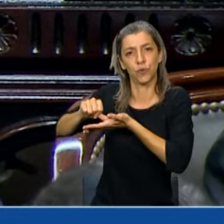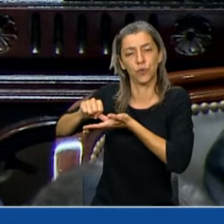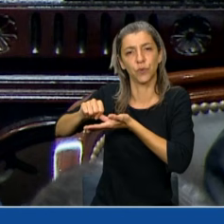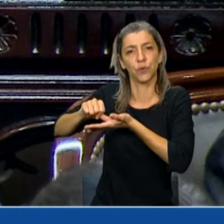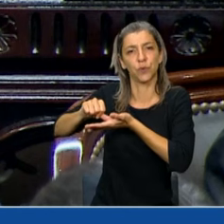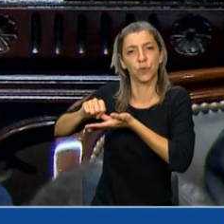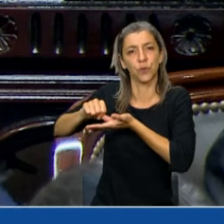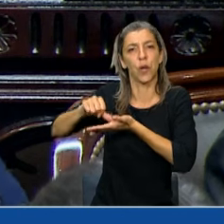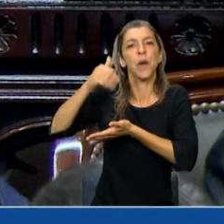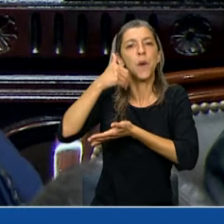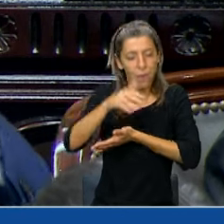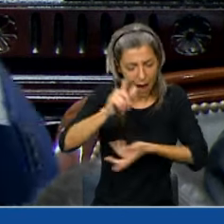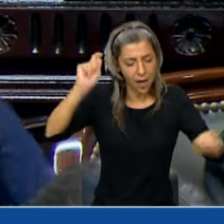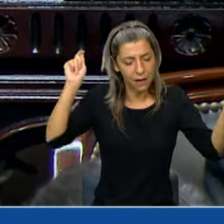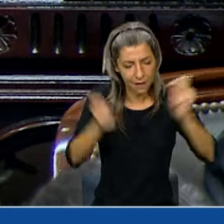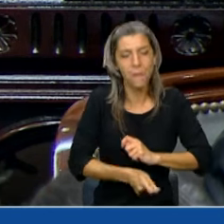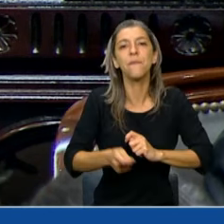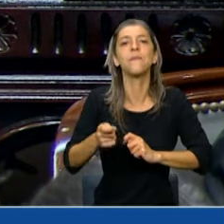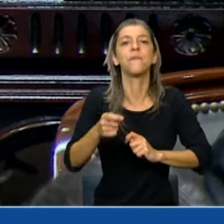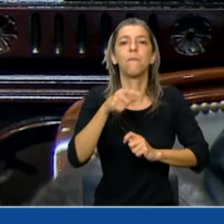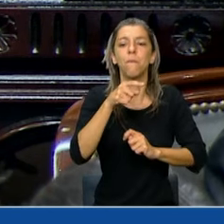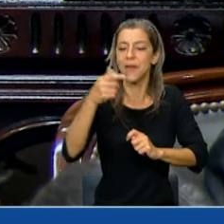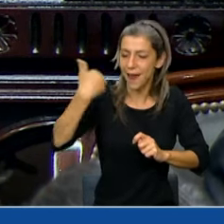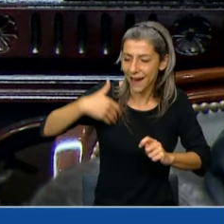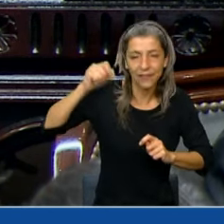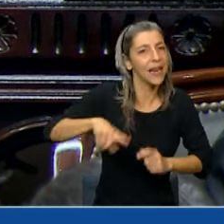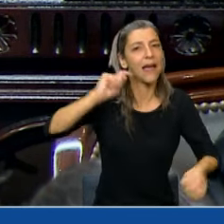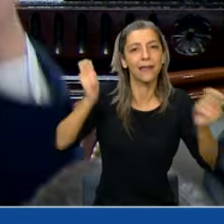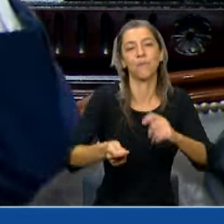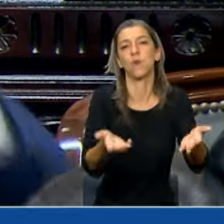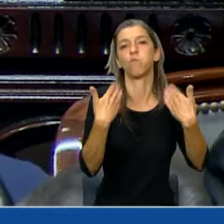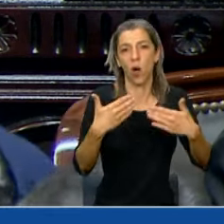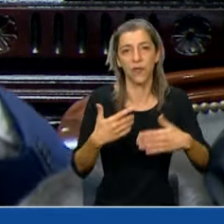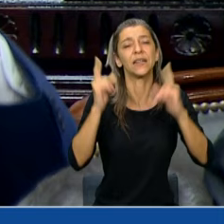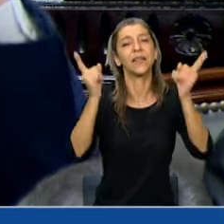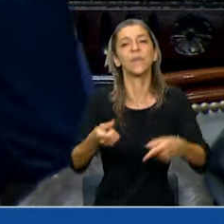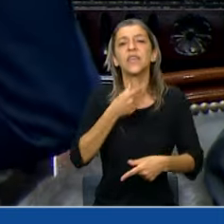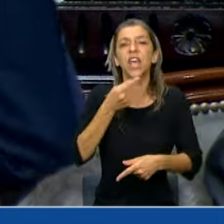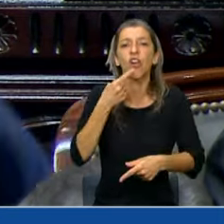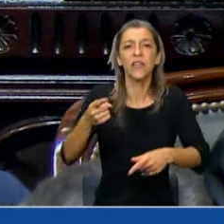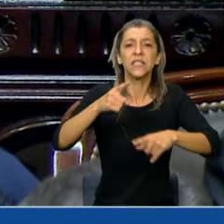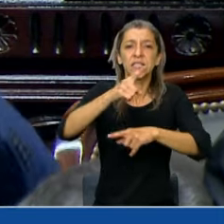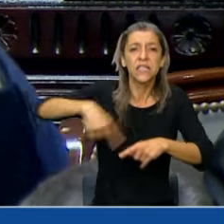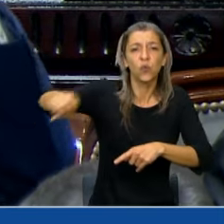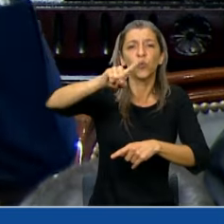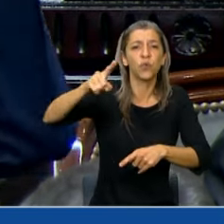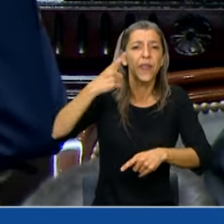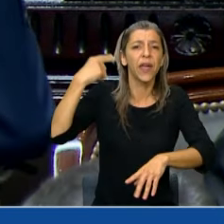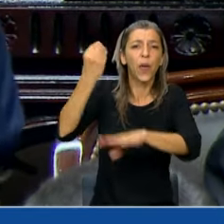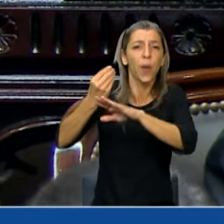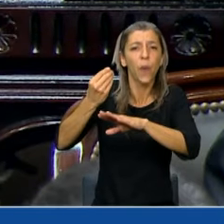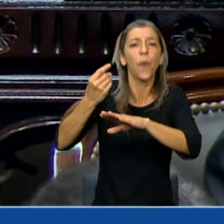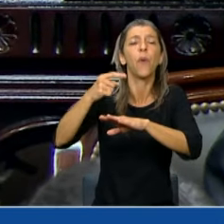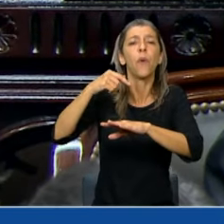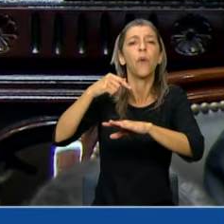desarrollarse decirles también que estamos orgullosos de ustedes científicos y científicas los que viven acá los que la luchan acá